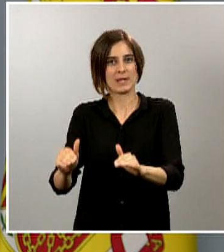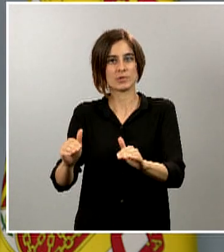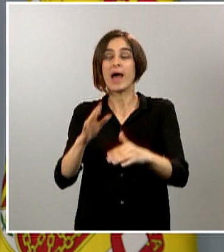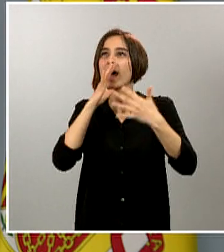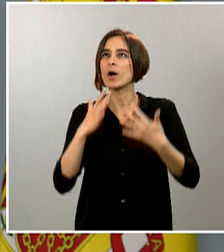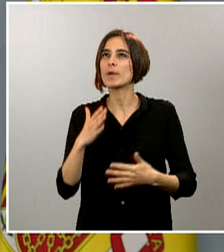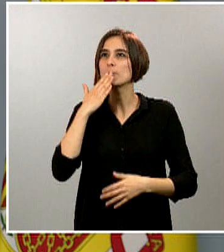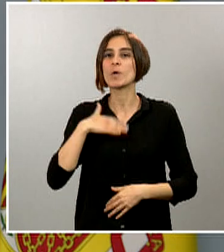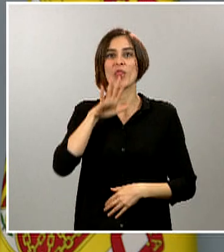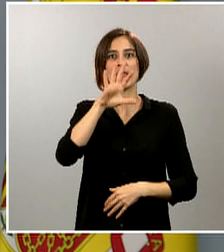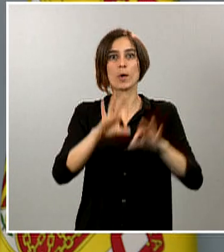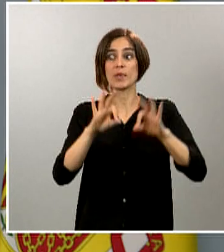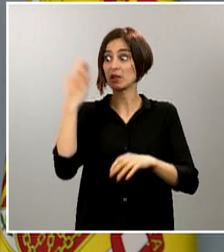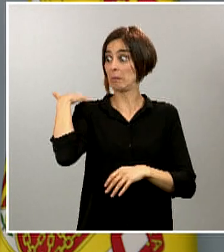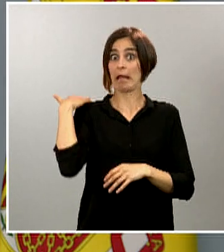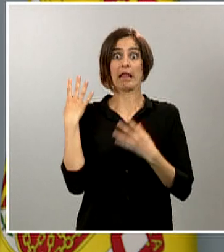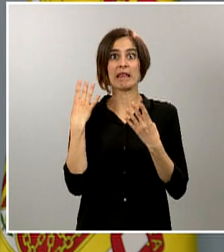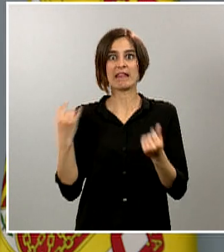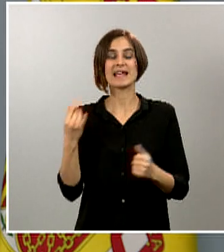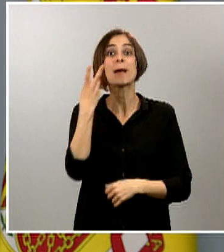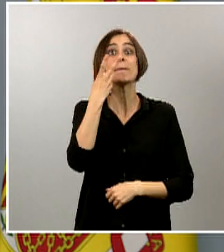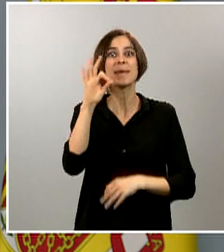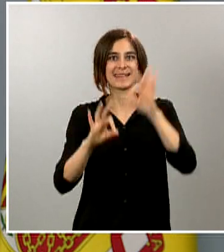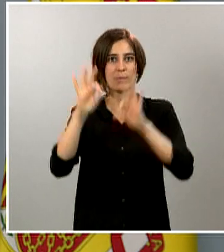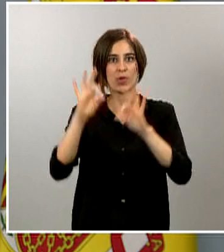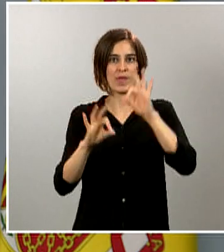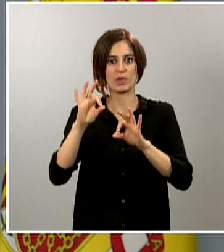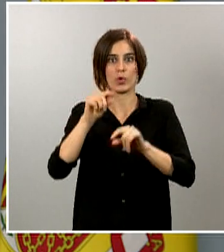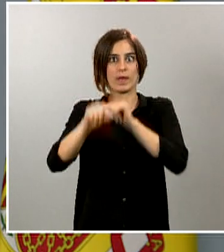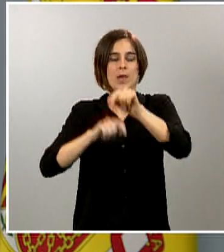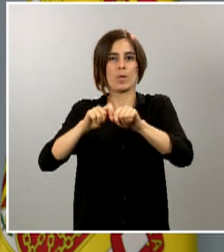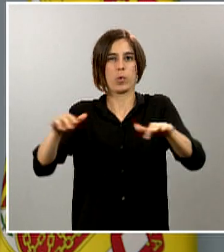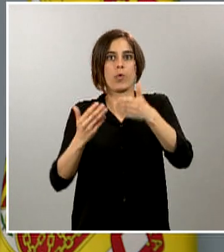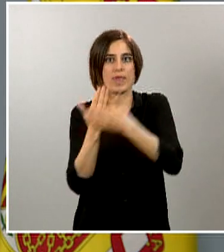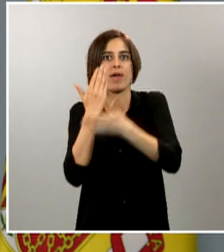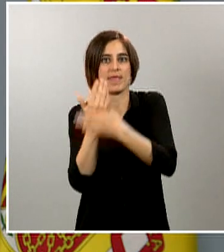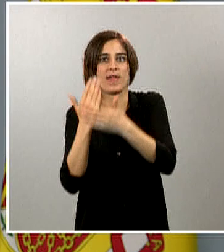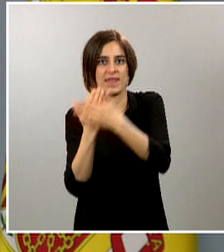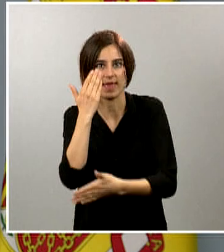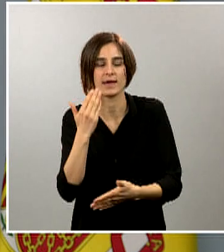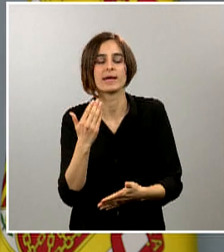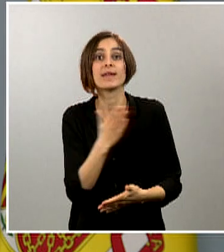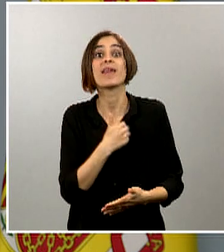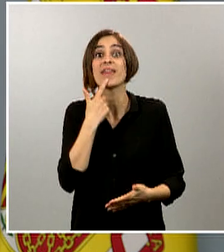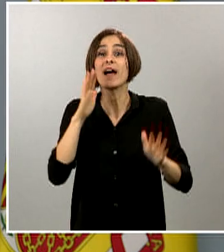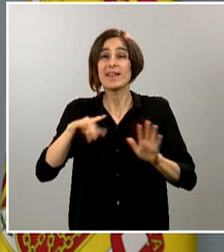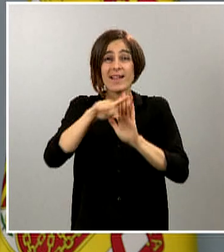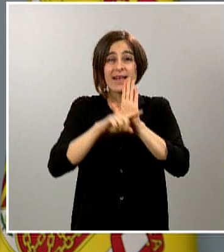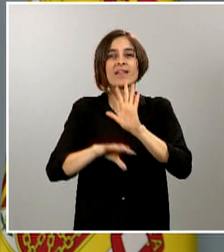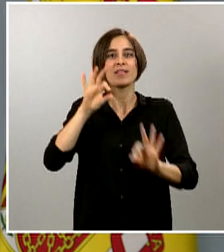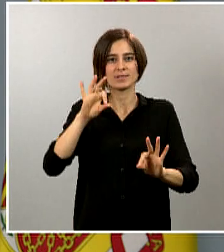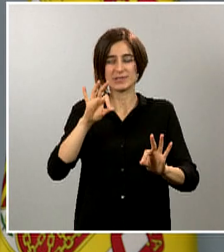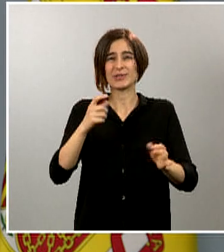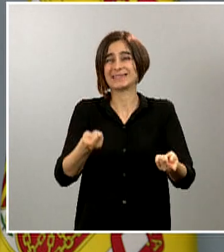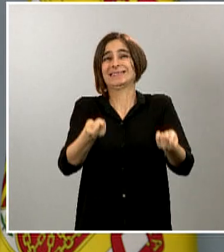10 días superábamos el 20% de incremento diario. Es decir, las medidas tienen el resultado, este resultado que